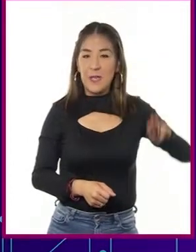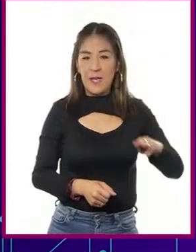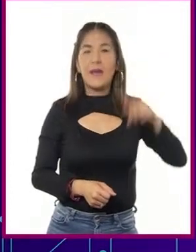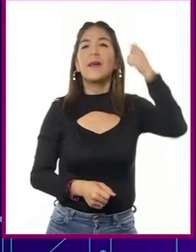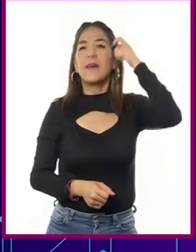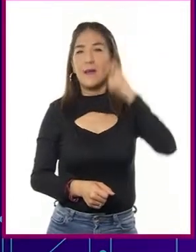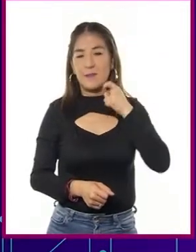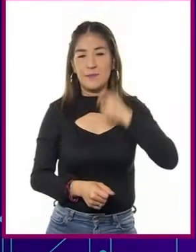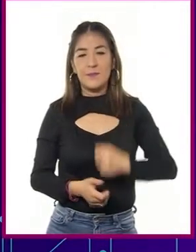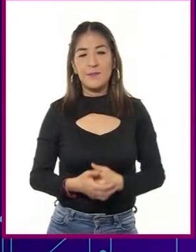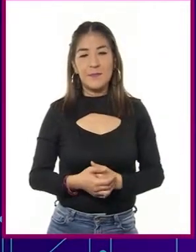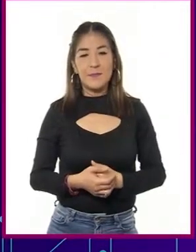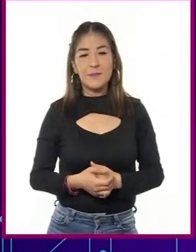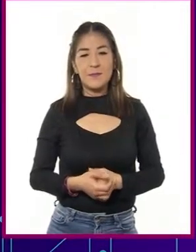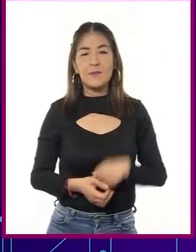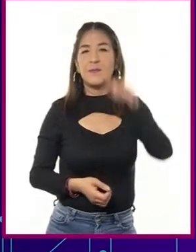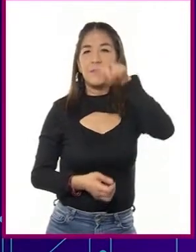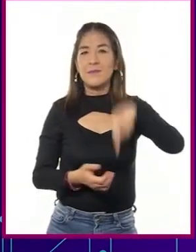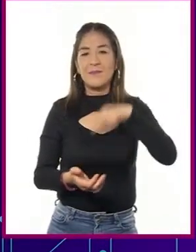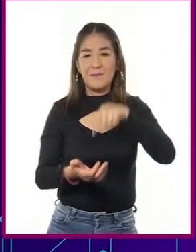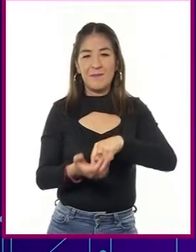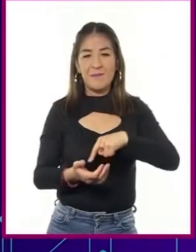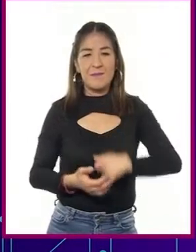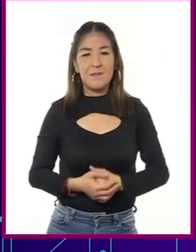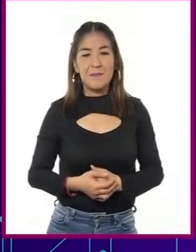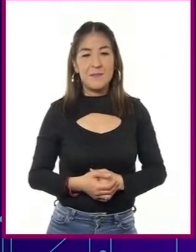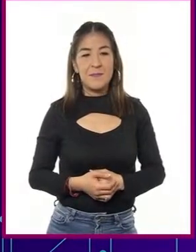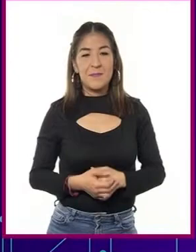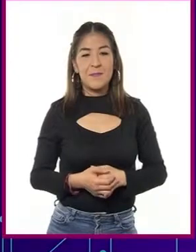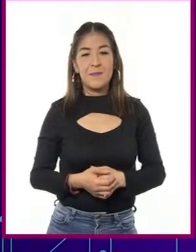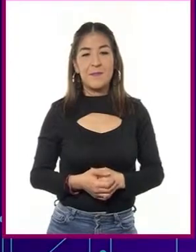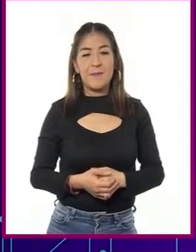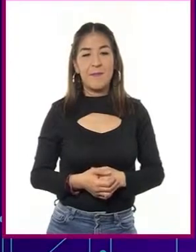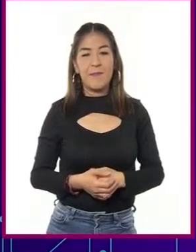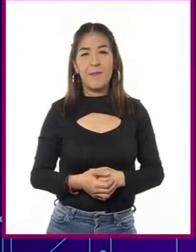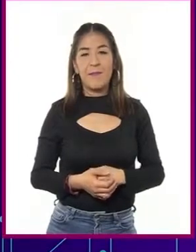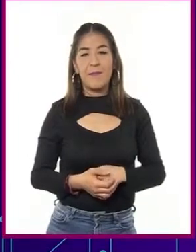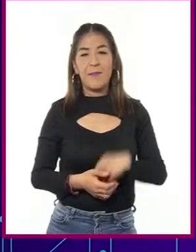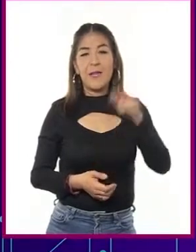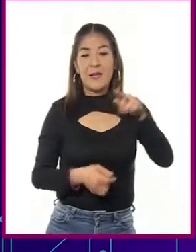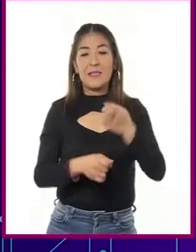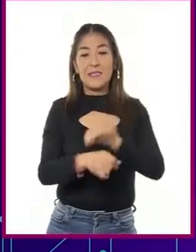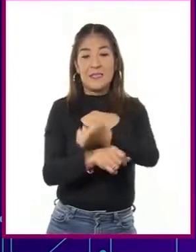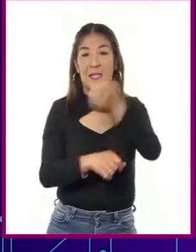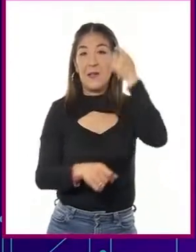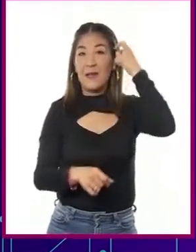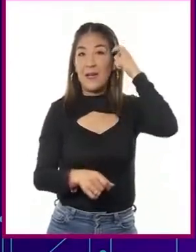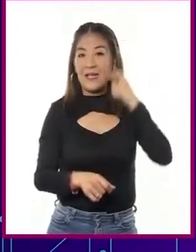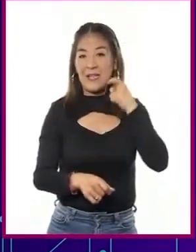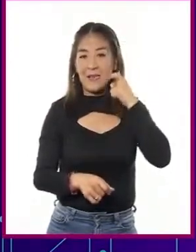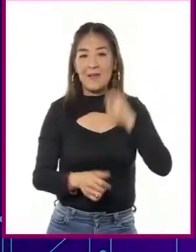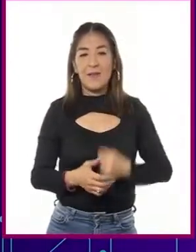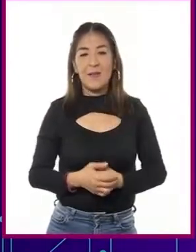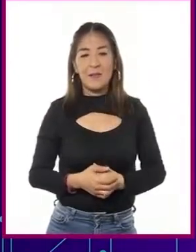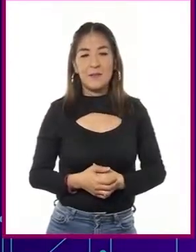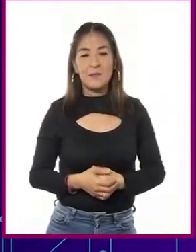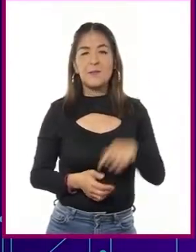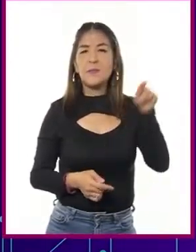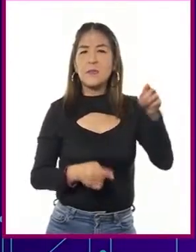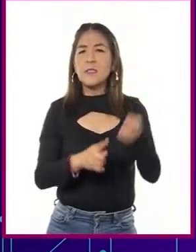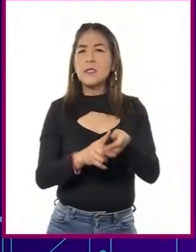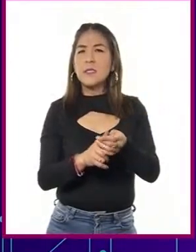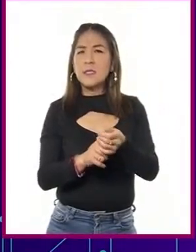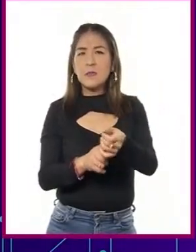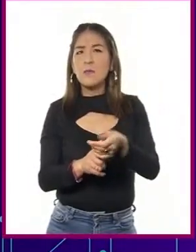En Ayabitle, municipio de Ajuchitán, en la región de Tierra Caliente, en el estado de Guerrero, los cacahuates